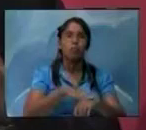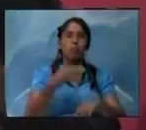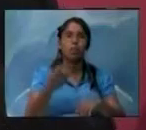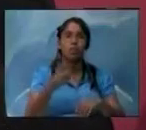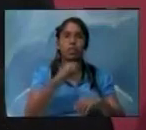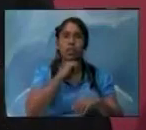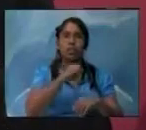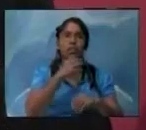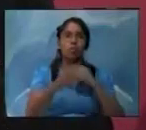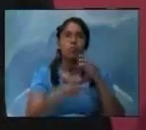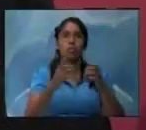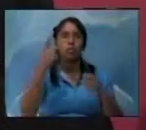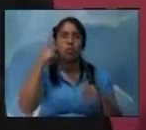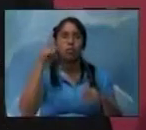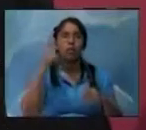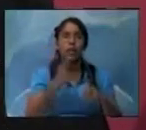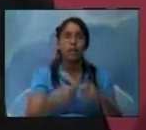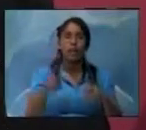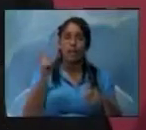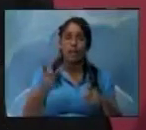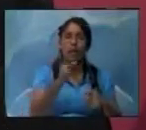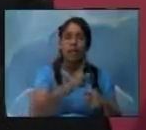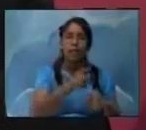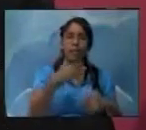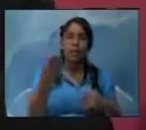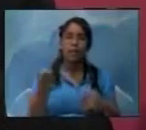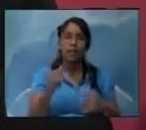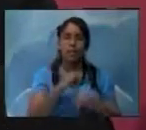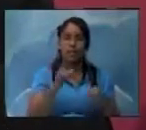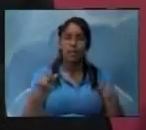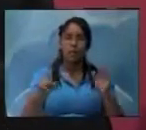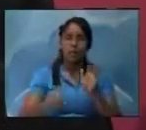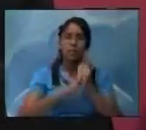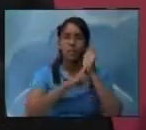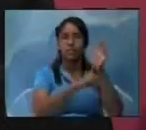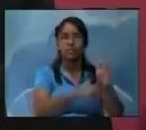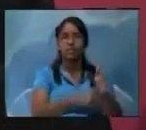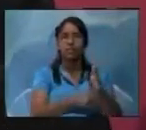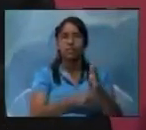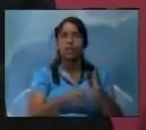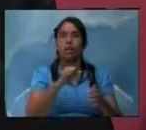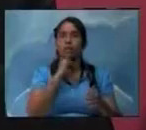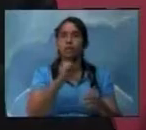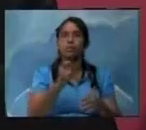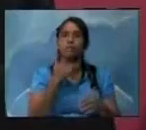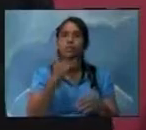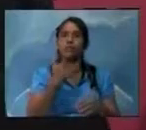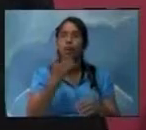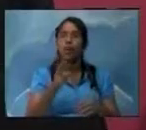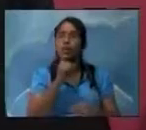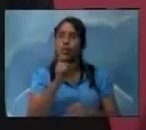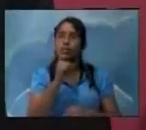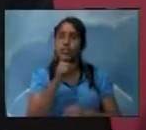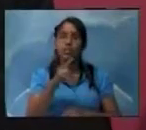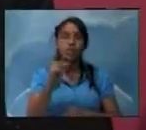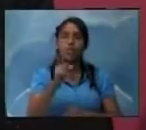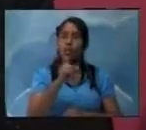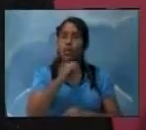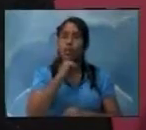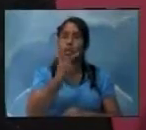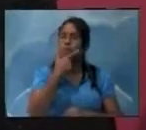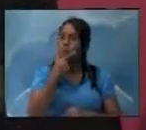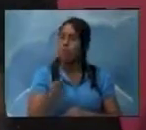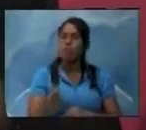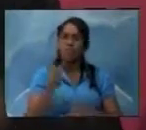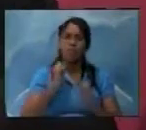era un problema para Sadrach, Mesach y Abednego, que se había presentado. Era algo difícil, no es fácil que